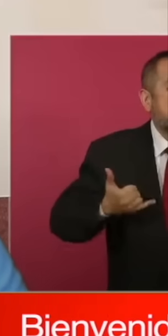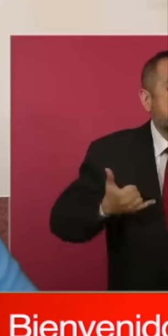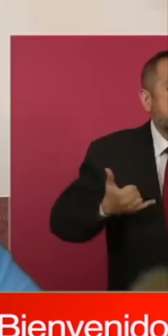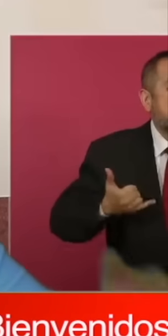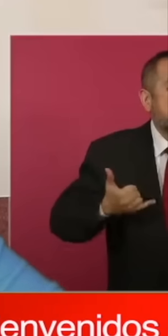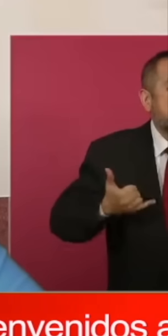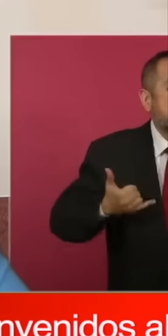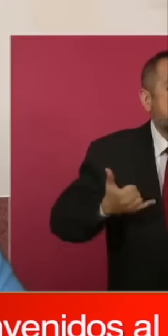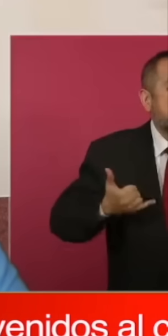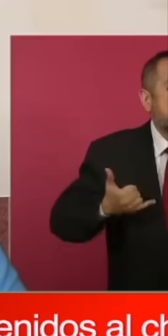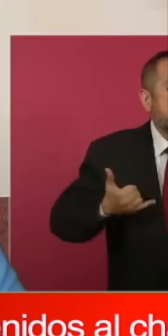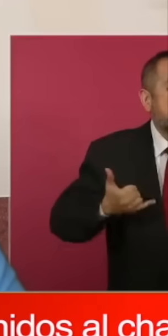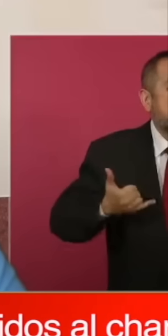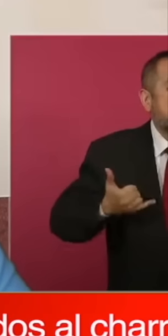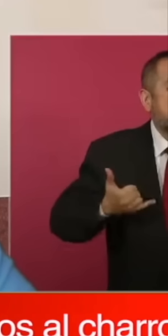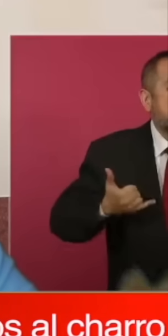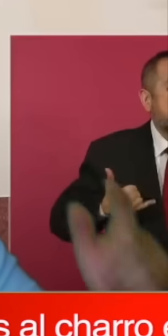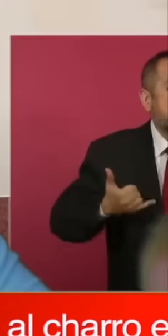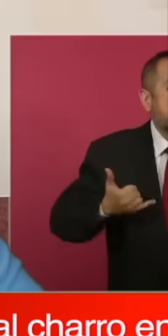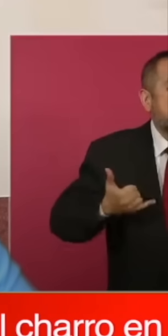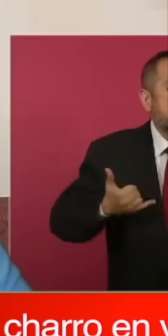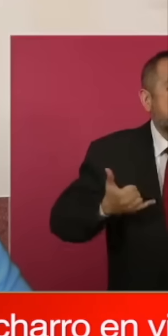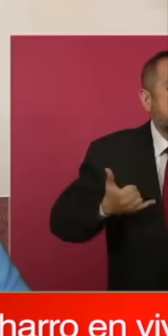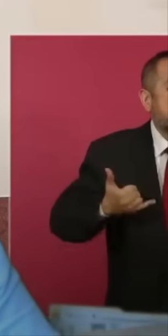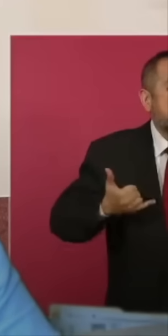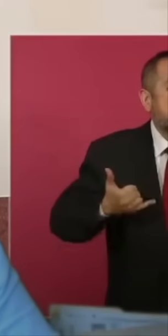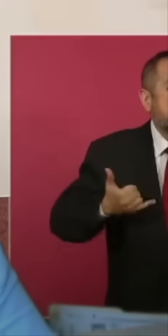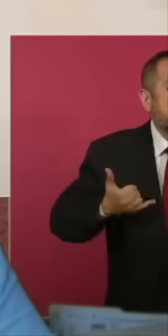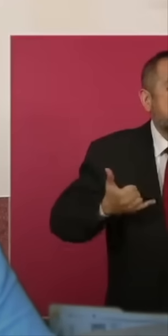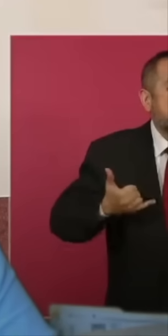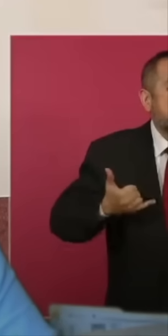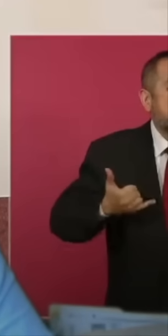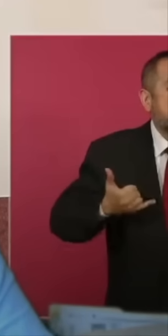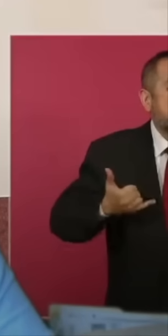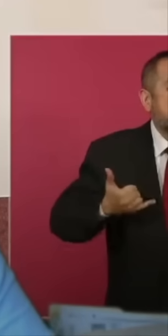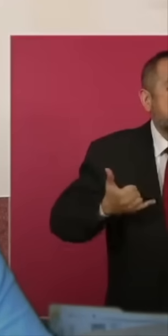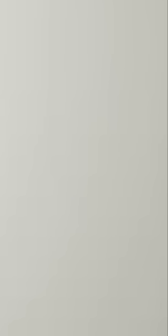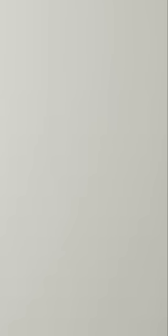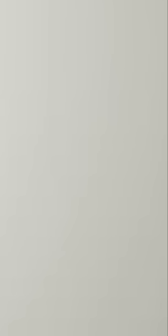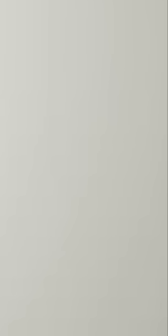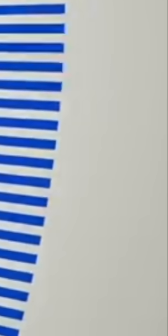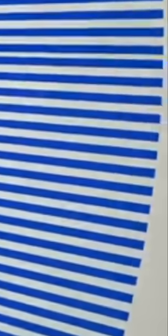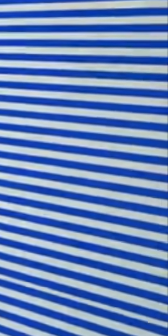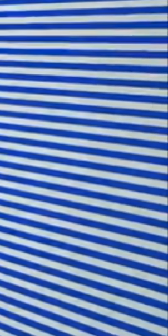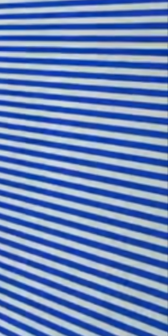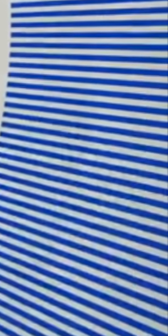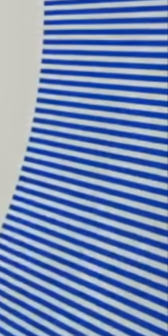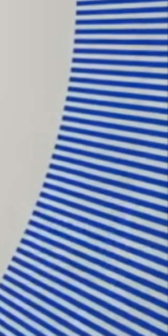amigos? Déjenmelo aquí abajito en los comentarios. Yo soy Pepe Ramírez y nos vemos hasta la próxima.